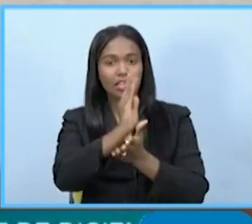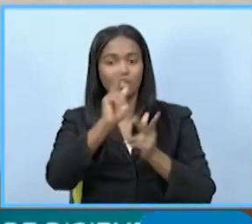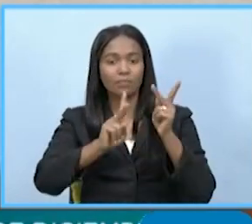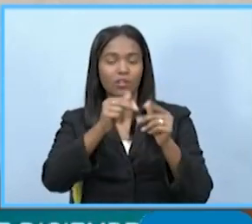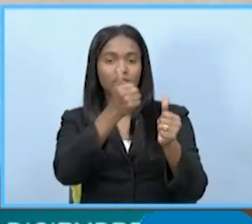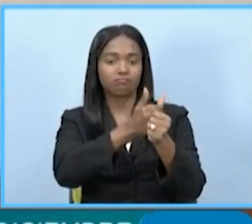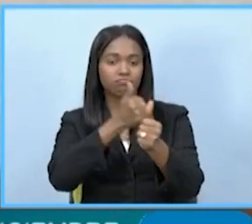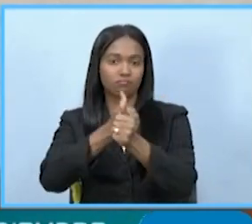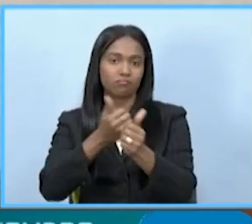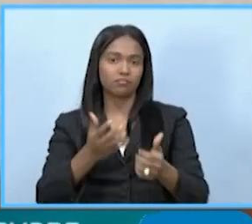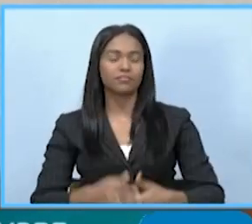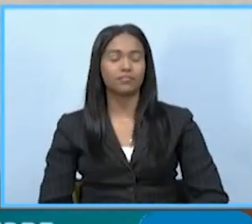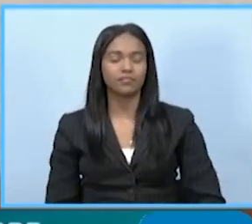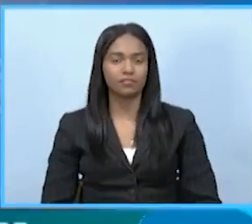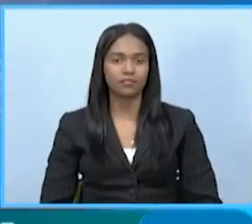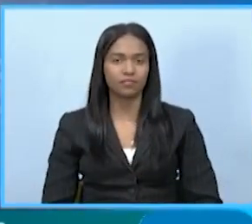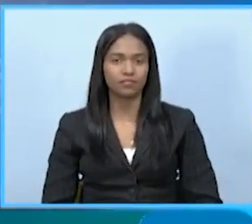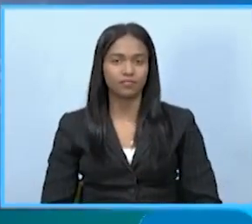ciudadana.